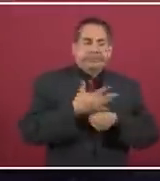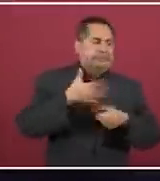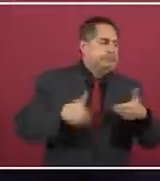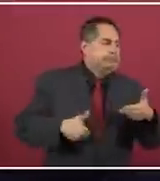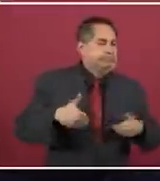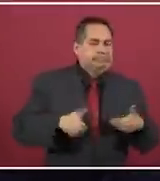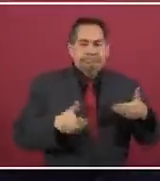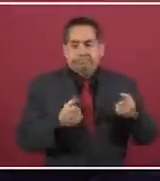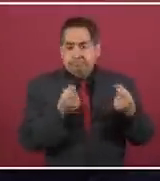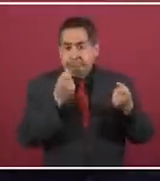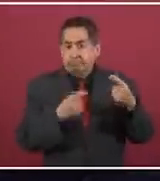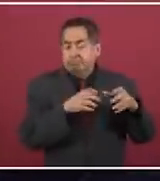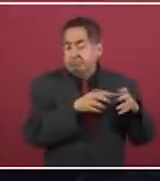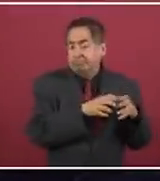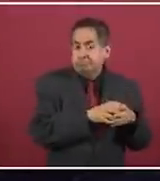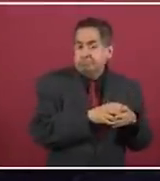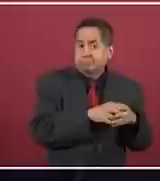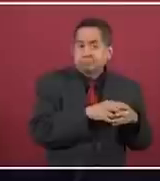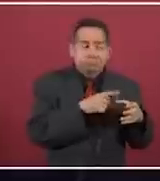generalizada,